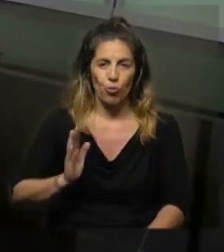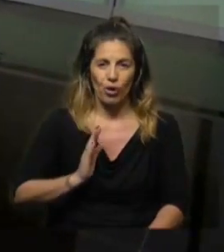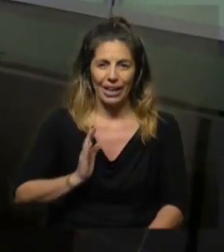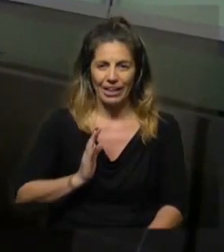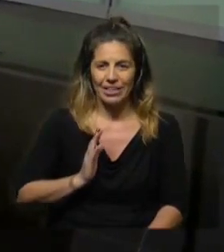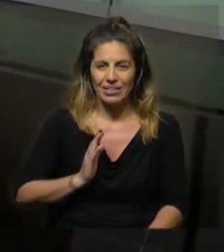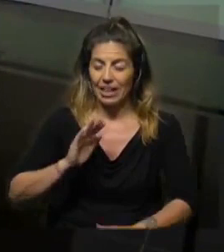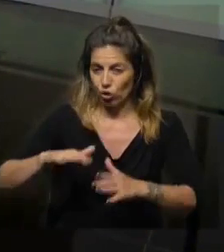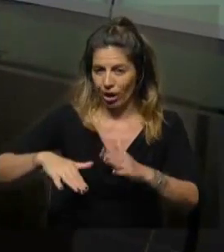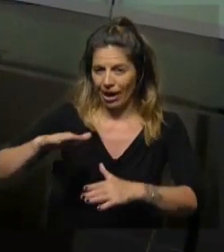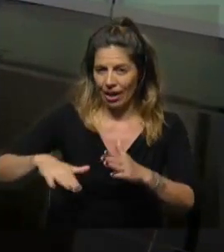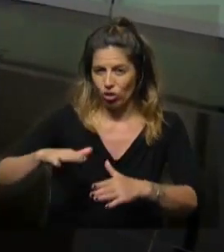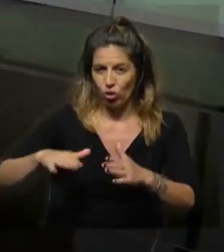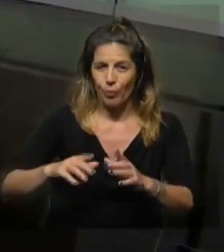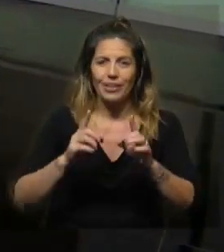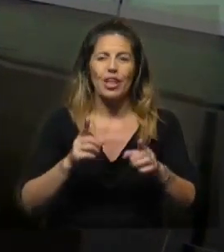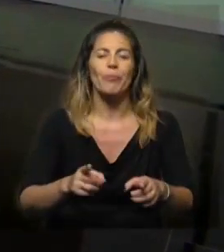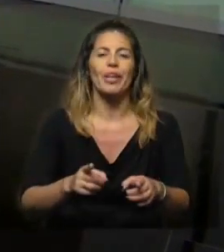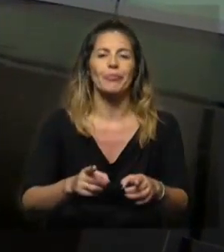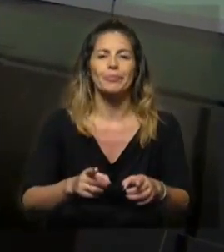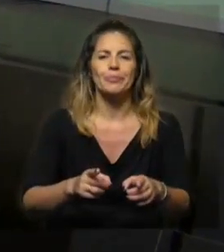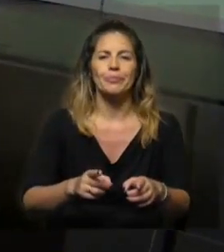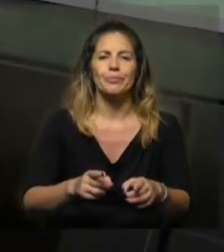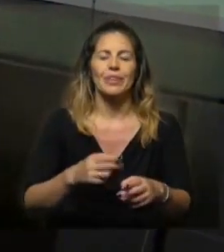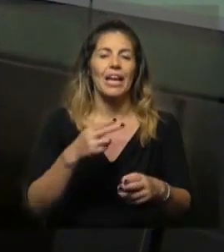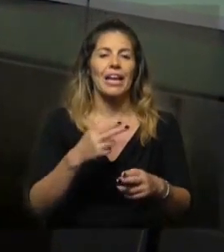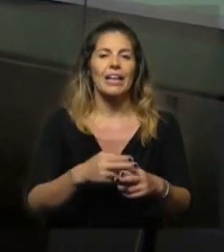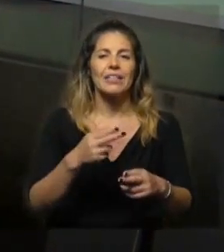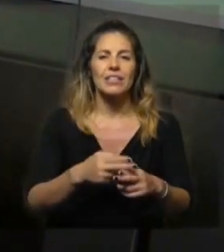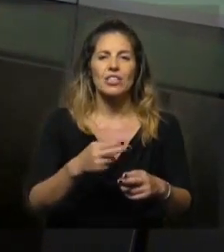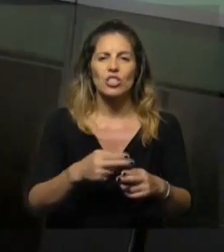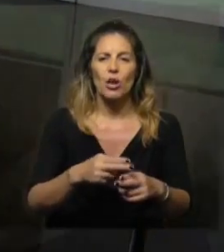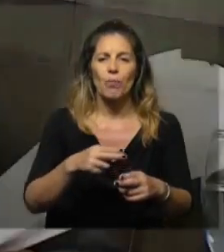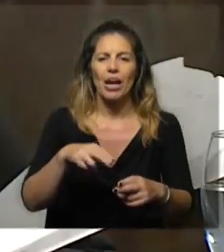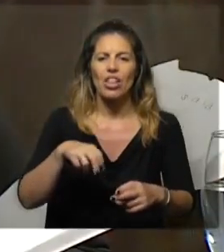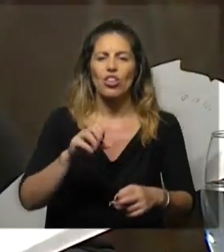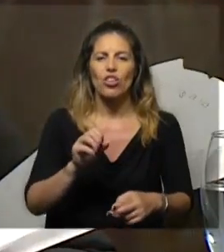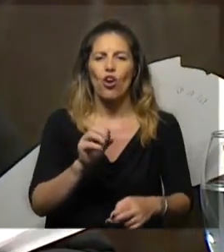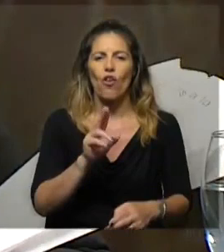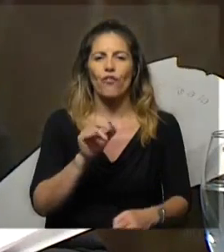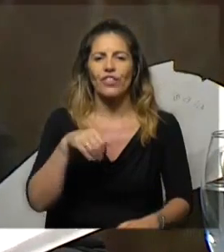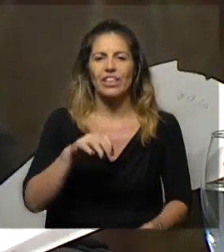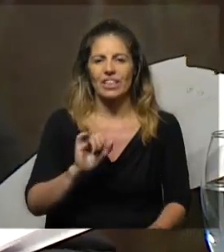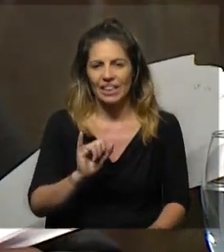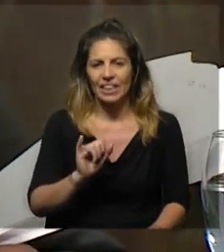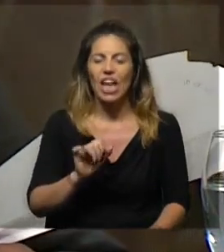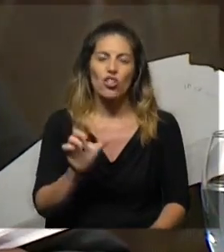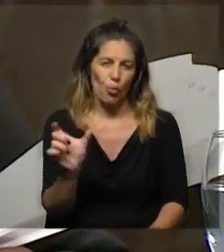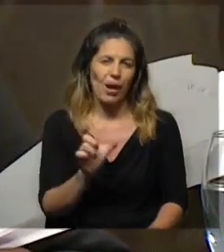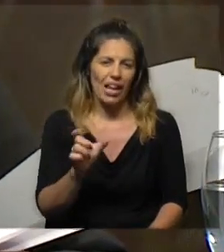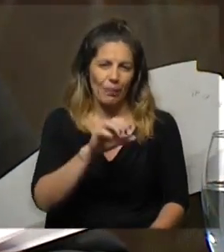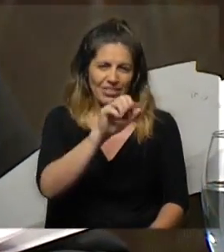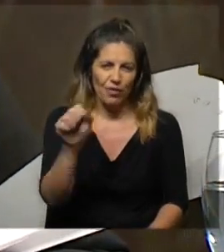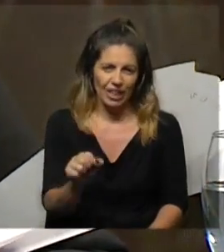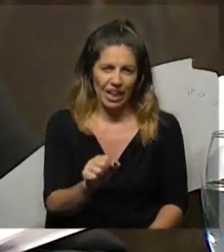tocan candombe que hacen Que hacen percusión que se llama novini robbiehang Son son palabras africanas también